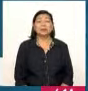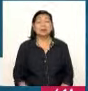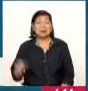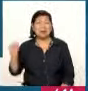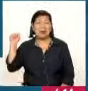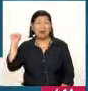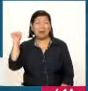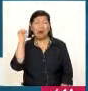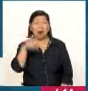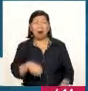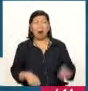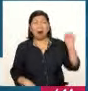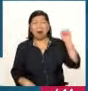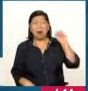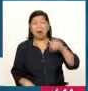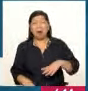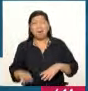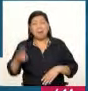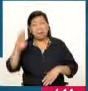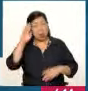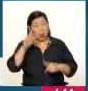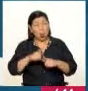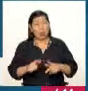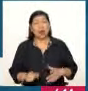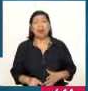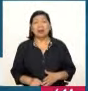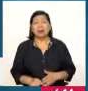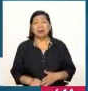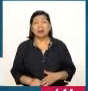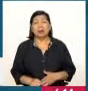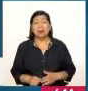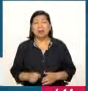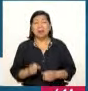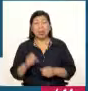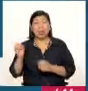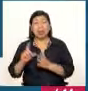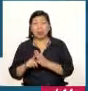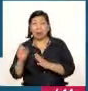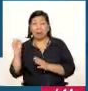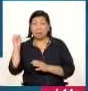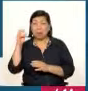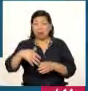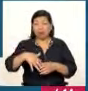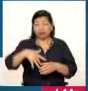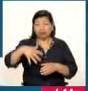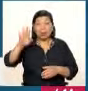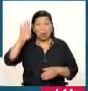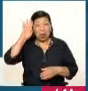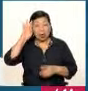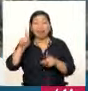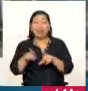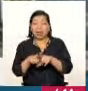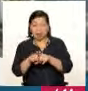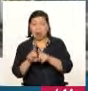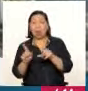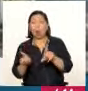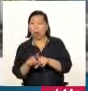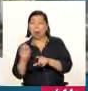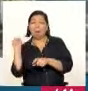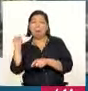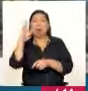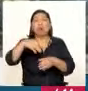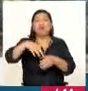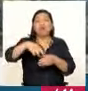Lanzaron piedras contra la dependencia policial y fueron repelidos con bombas lacrimógenas por parte de la Policía Nacional.